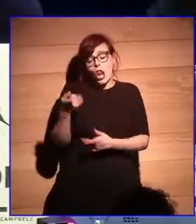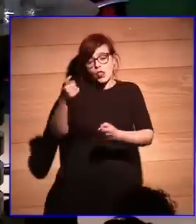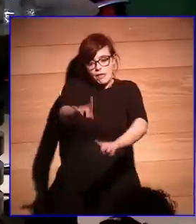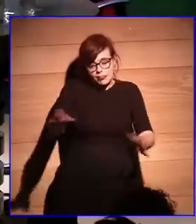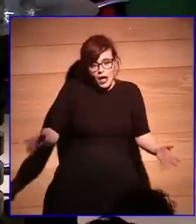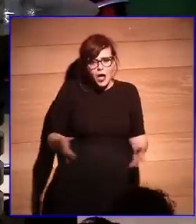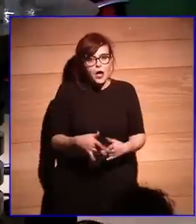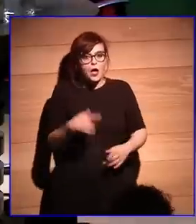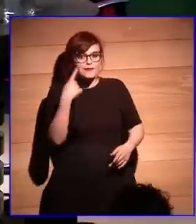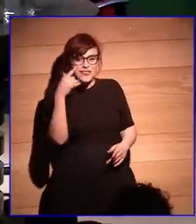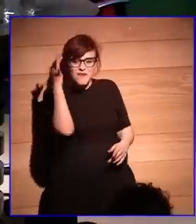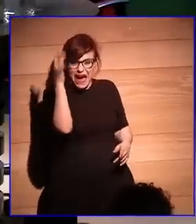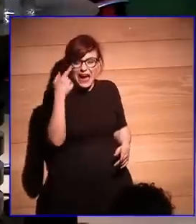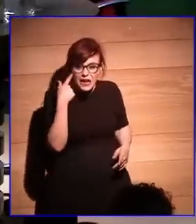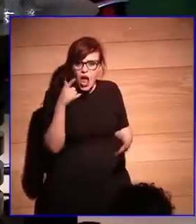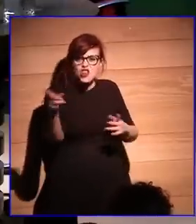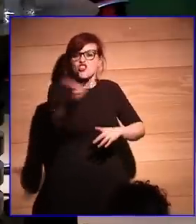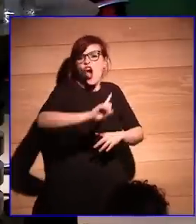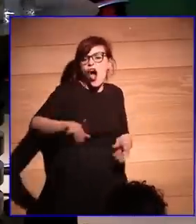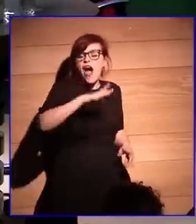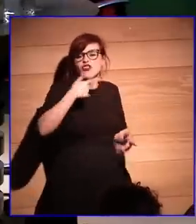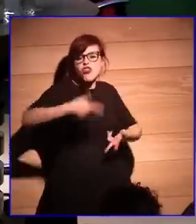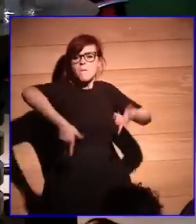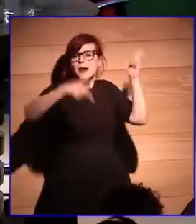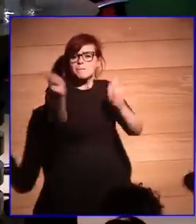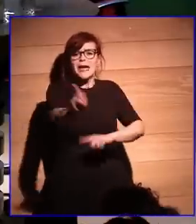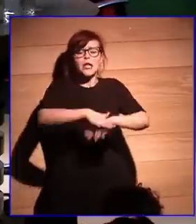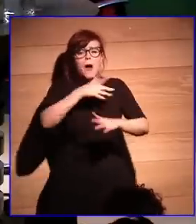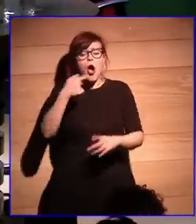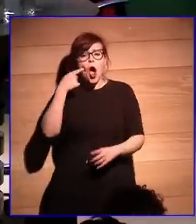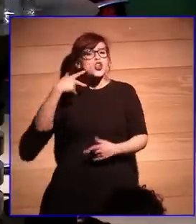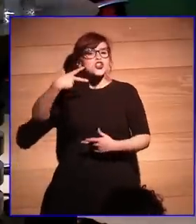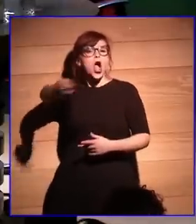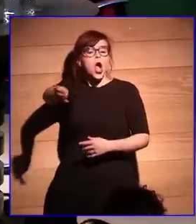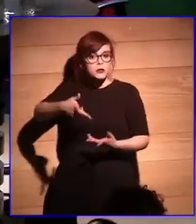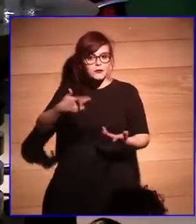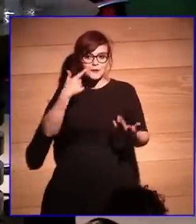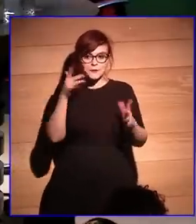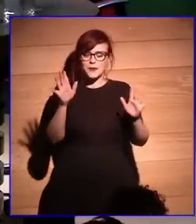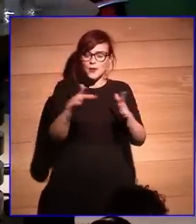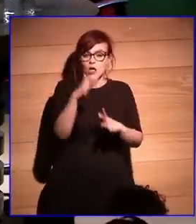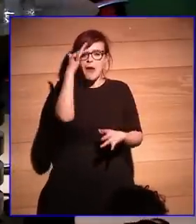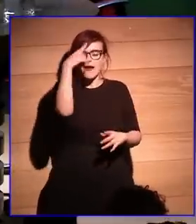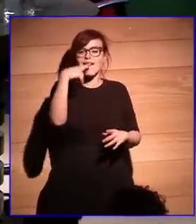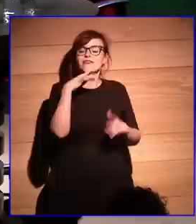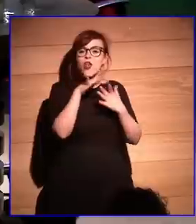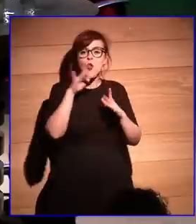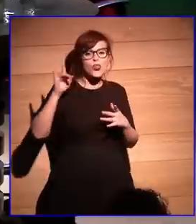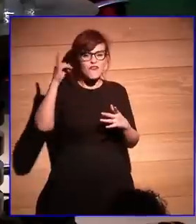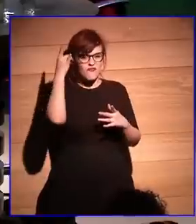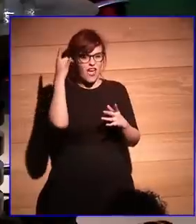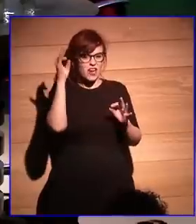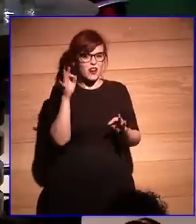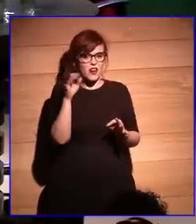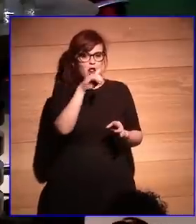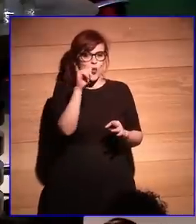¿Te imaginas que sí? No te voy a consentir, no. No te voy a consentir. Pero es verdad que incluso la imagen de Lucifer se ha